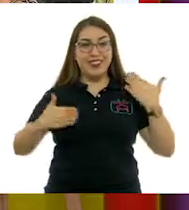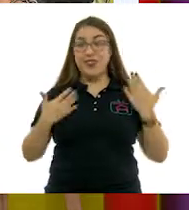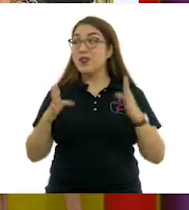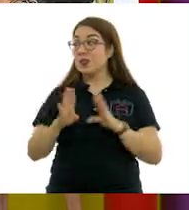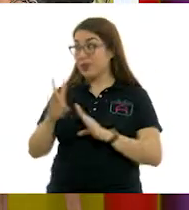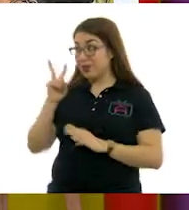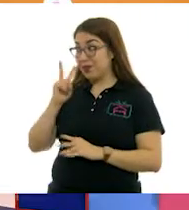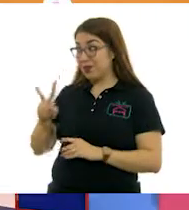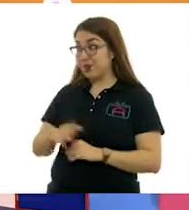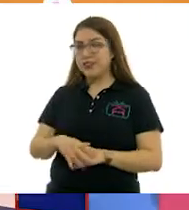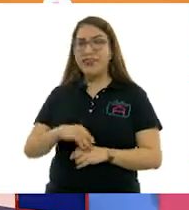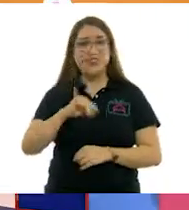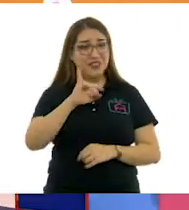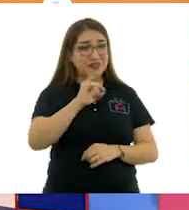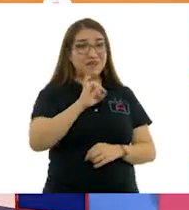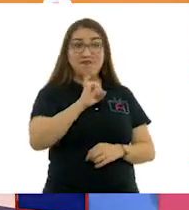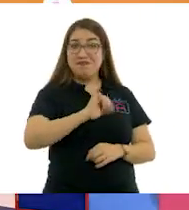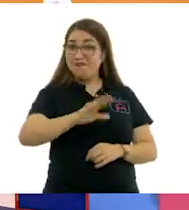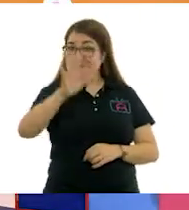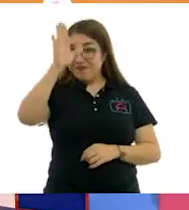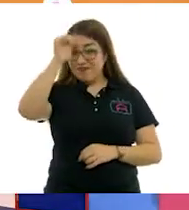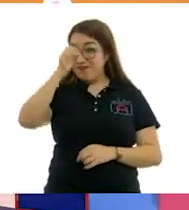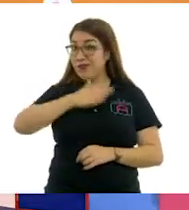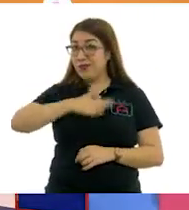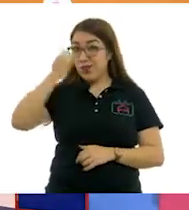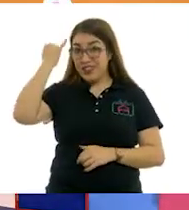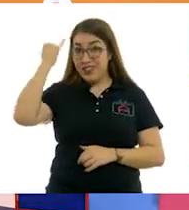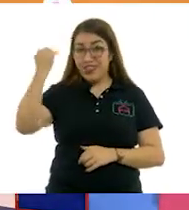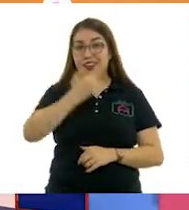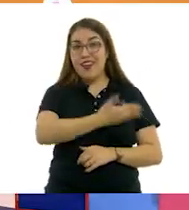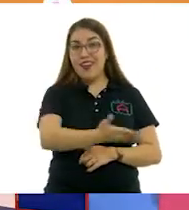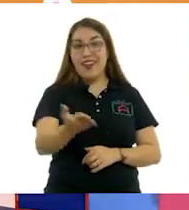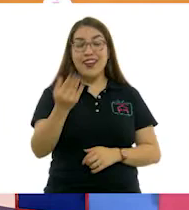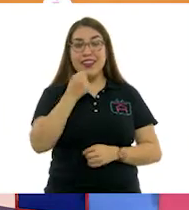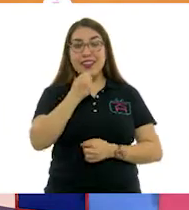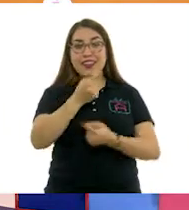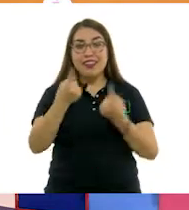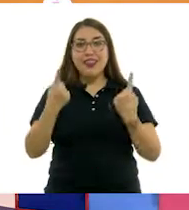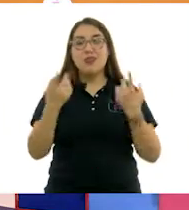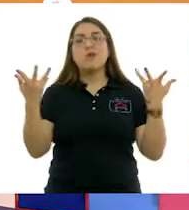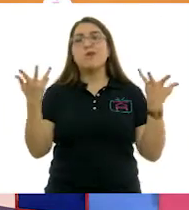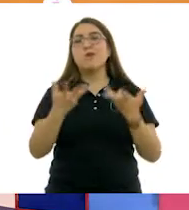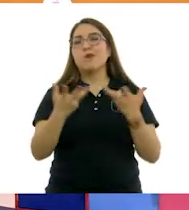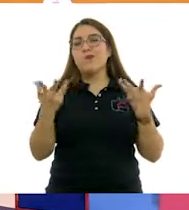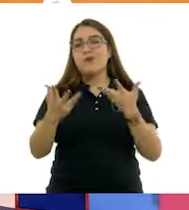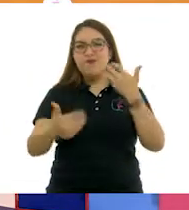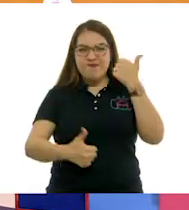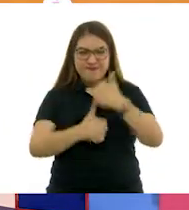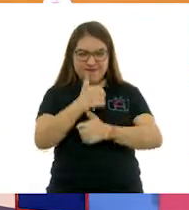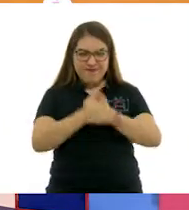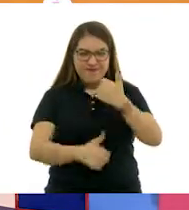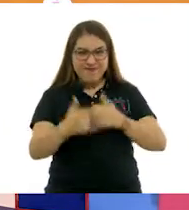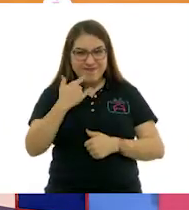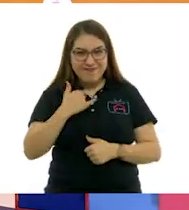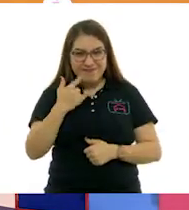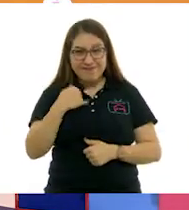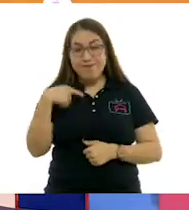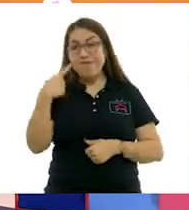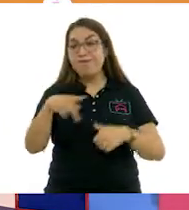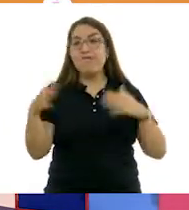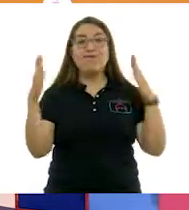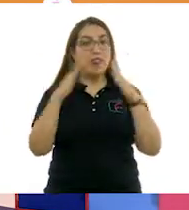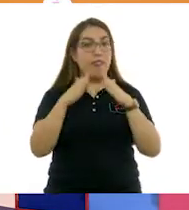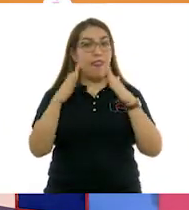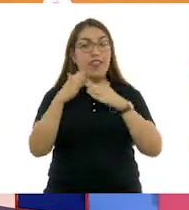te parece, Eric? Me parece una muy buena idea para que las niñas y los niños puedan hacer este reto, estos ejercicios en casa y se puedan